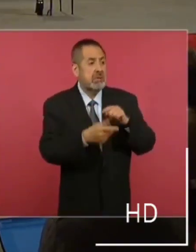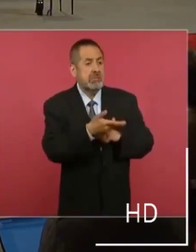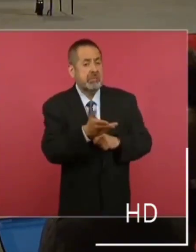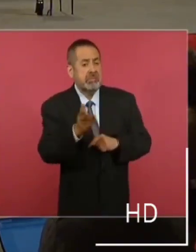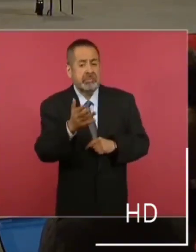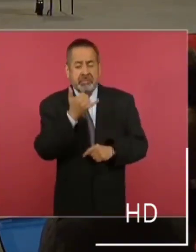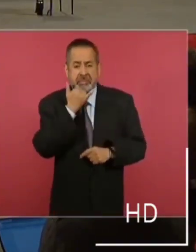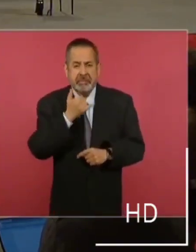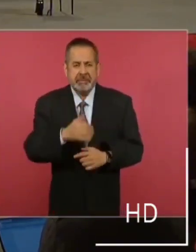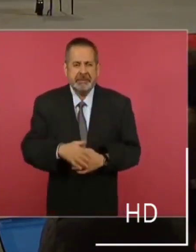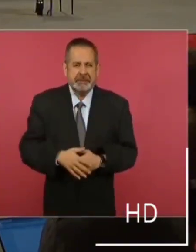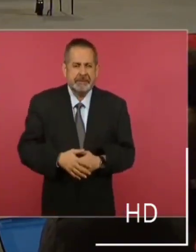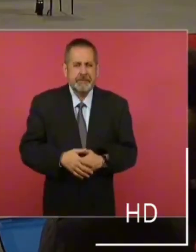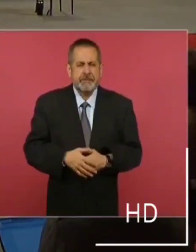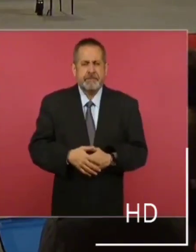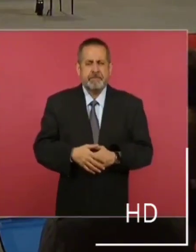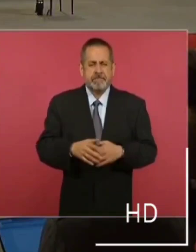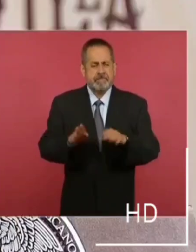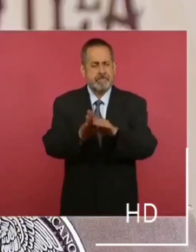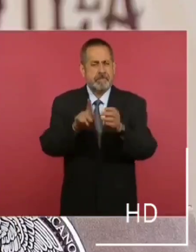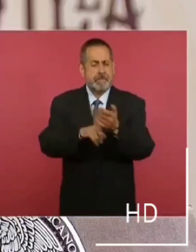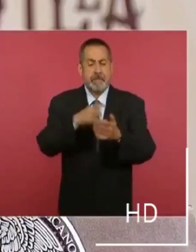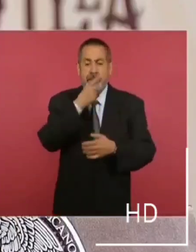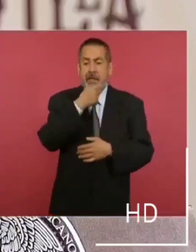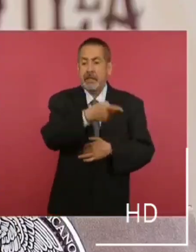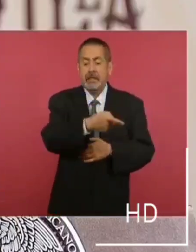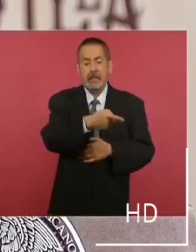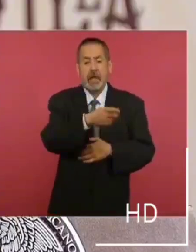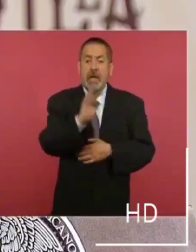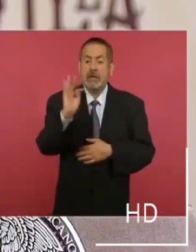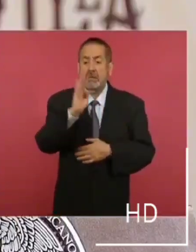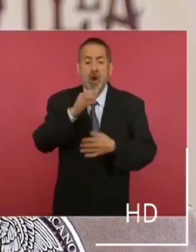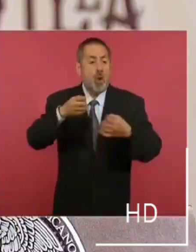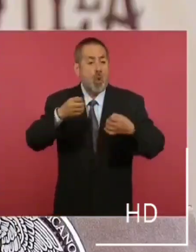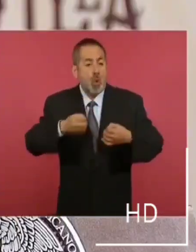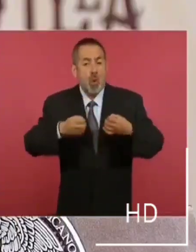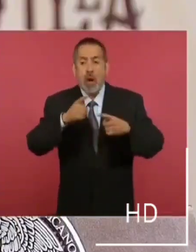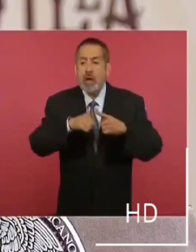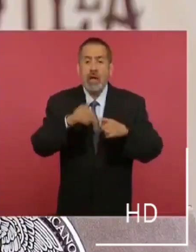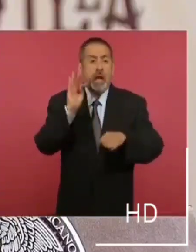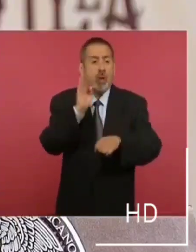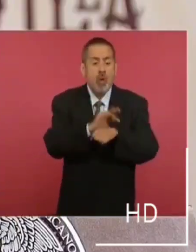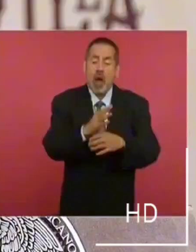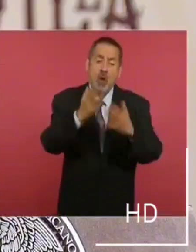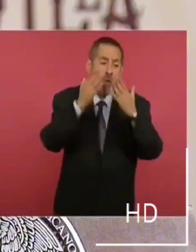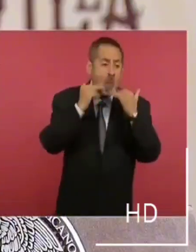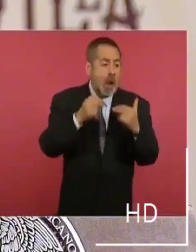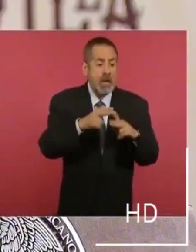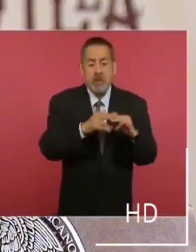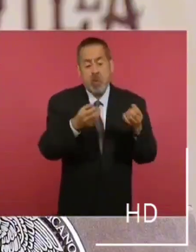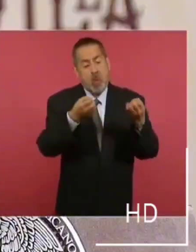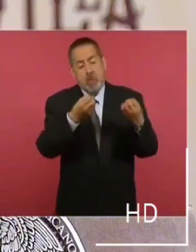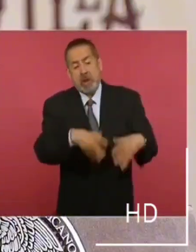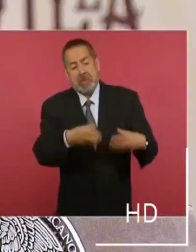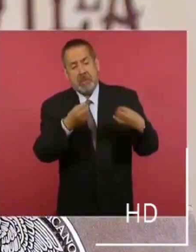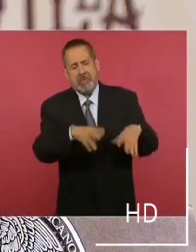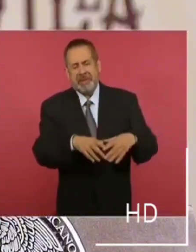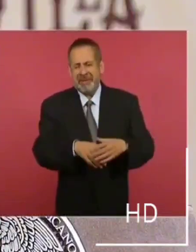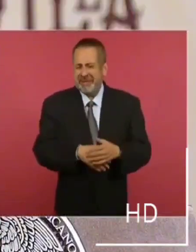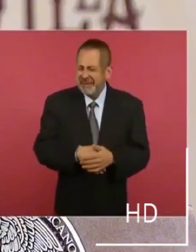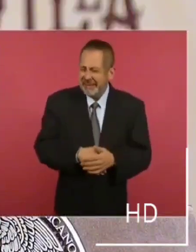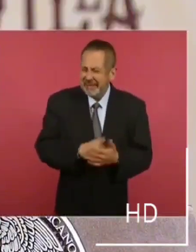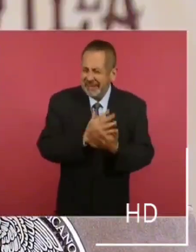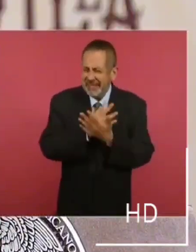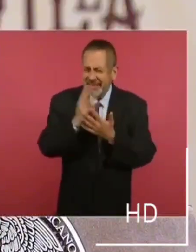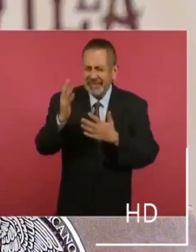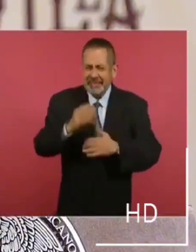si alguien es víctima, pues no va a tener en el juzgado quien lo represente, de ese tamaño. Esto que señala